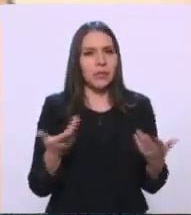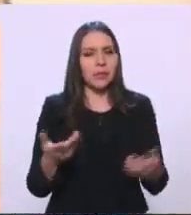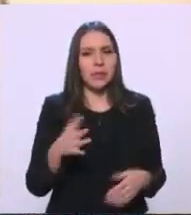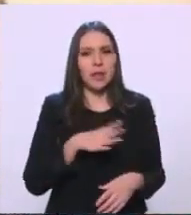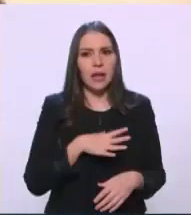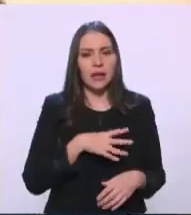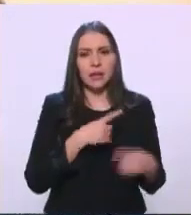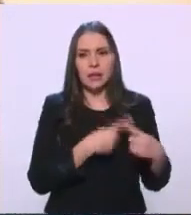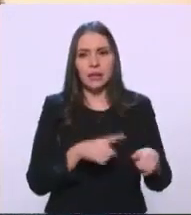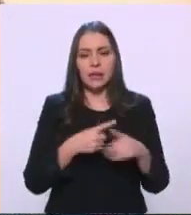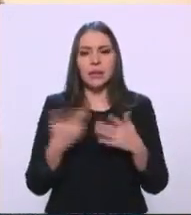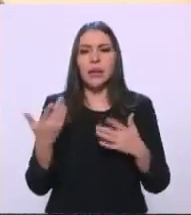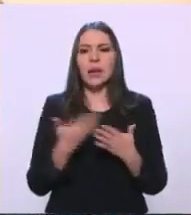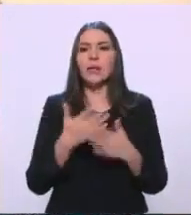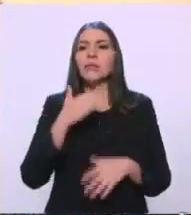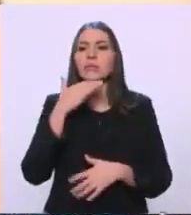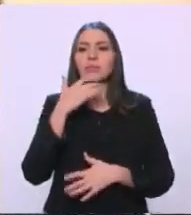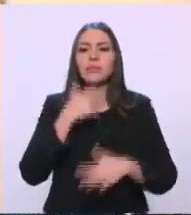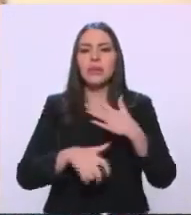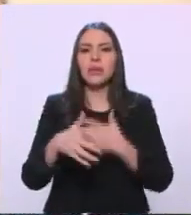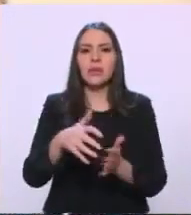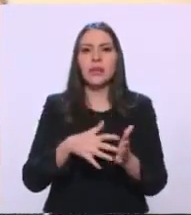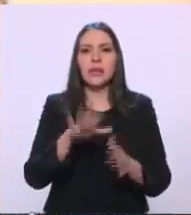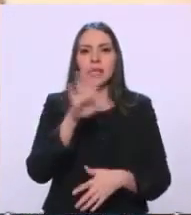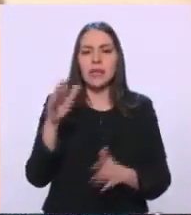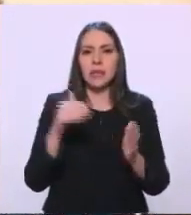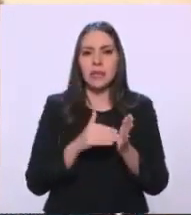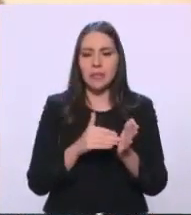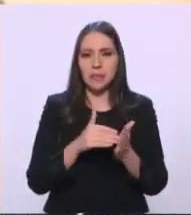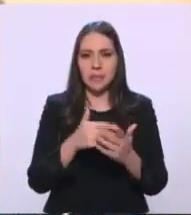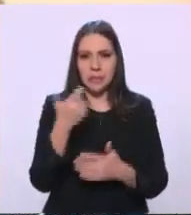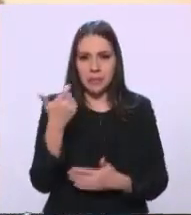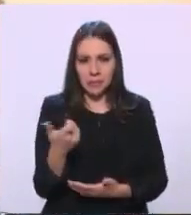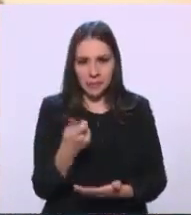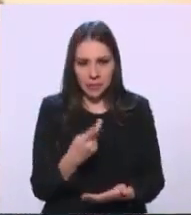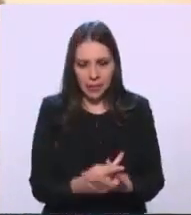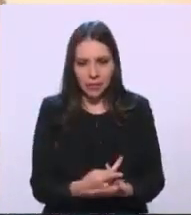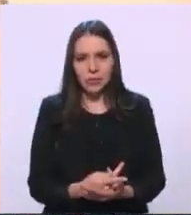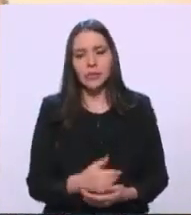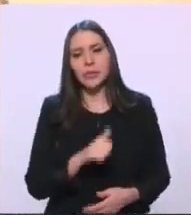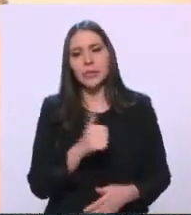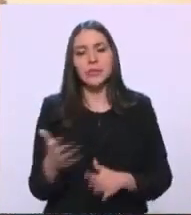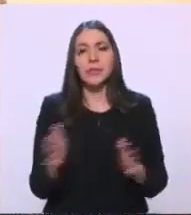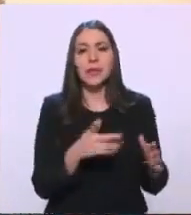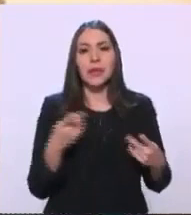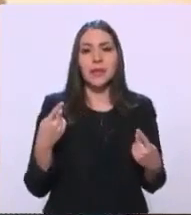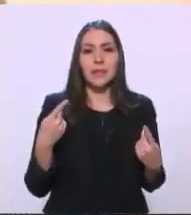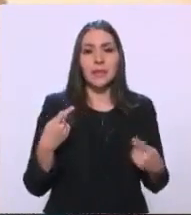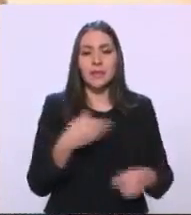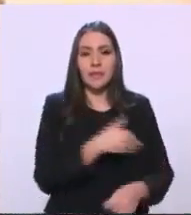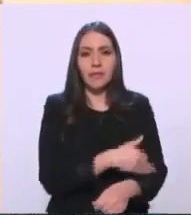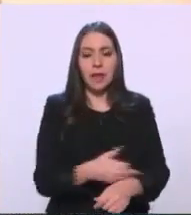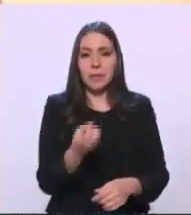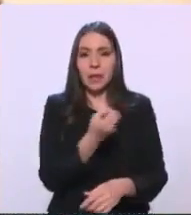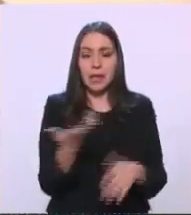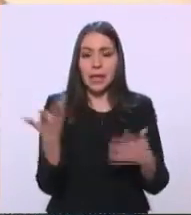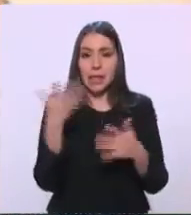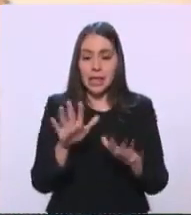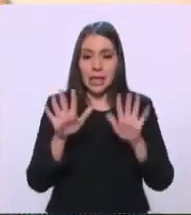ahorró 500,000 millones de pesos. Y el segundo dato es que 7 de cada 10 familias tienen un programa